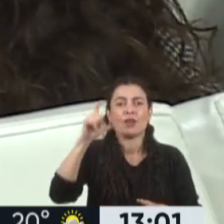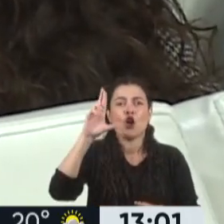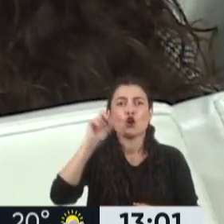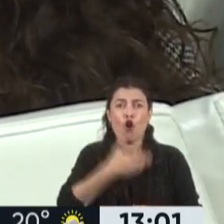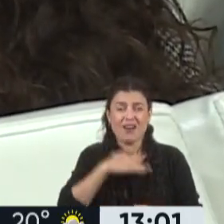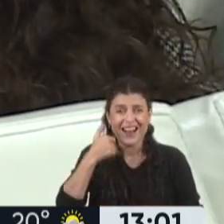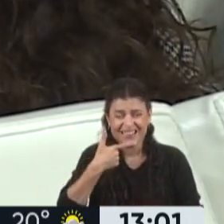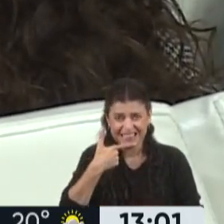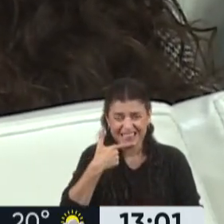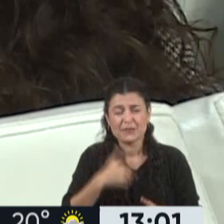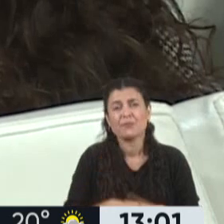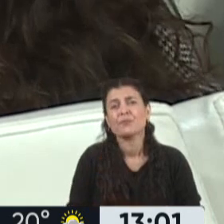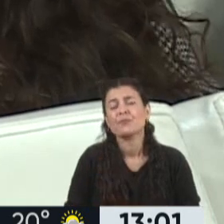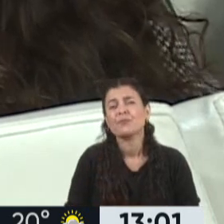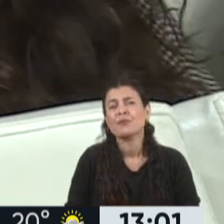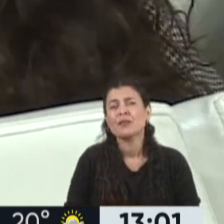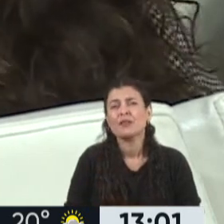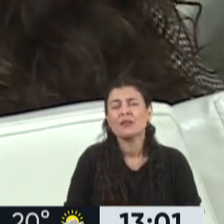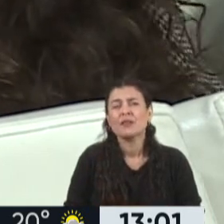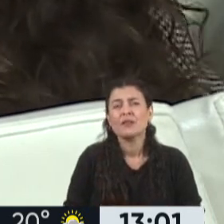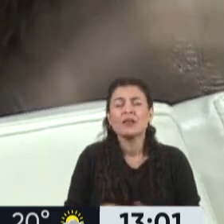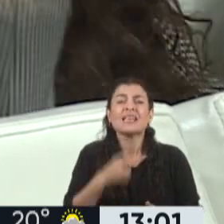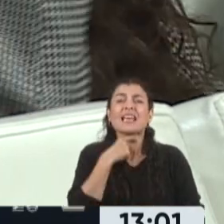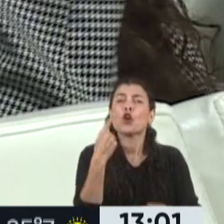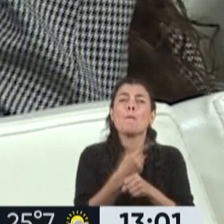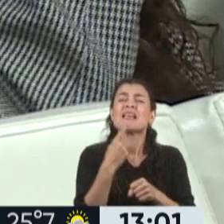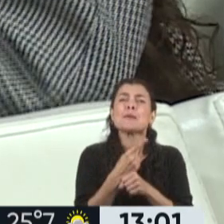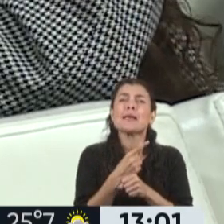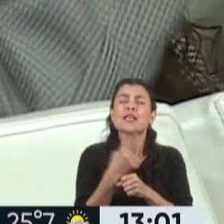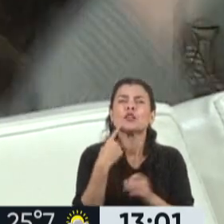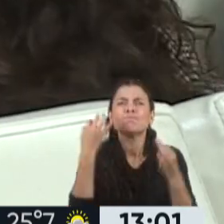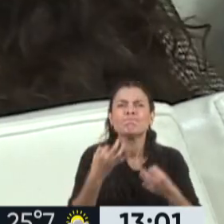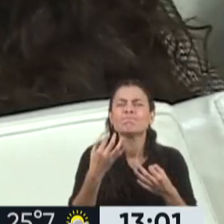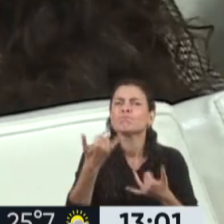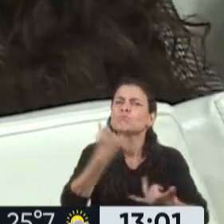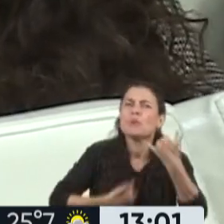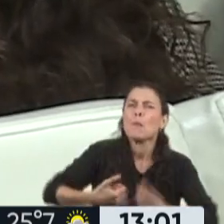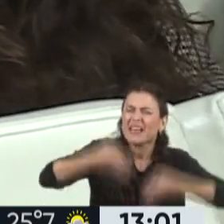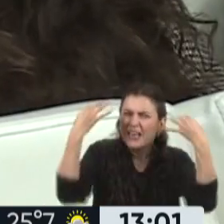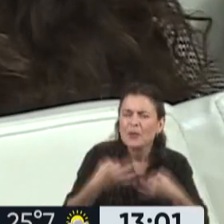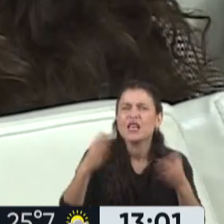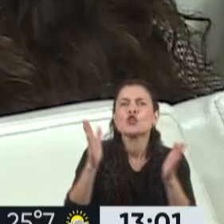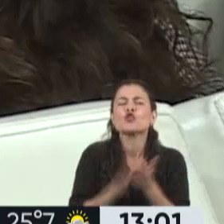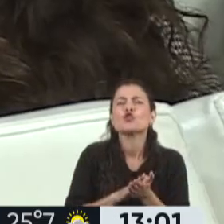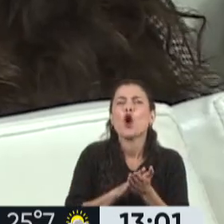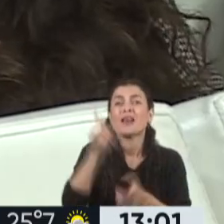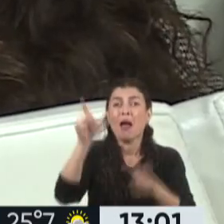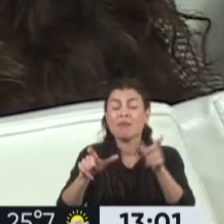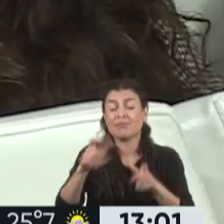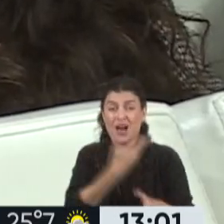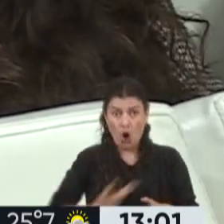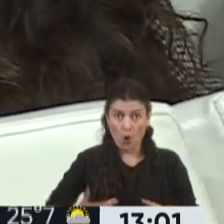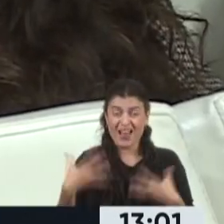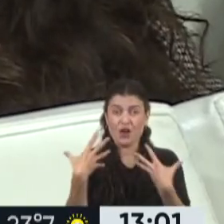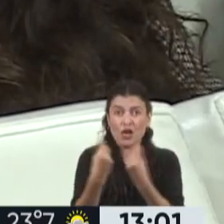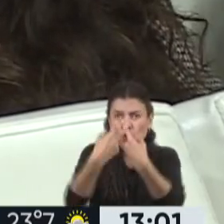la Agencia de Noticias Argentinas. Quería, en primer lugar, pedirle precisiones sobre la ayuda directa a los ciudadanos de Bahía